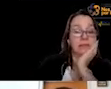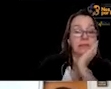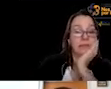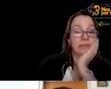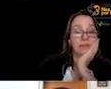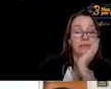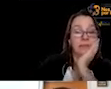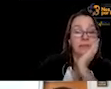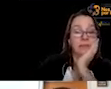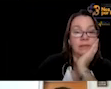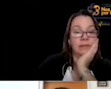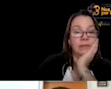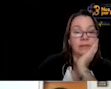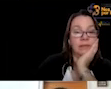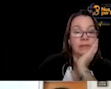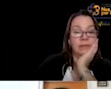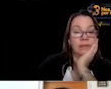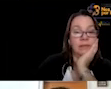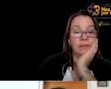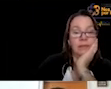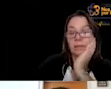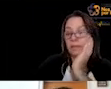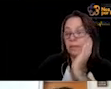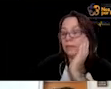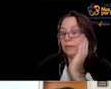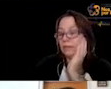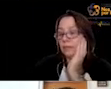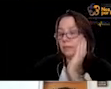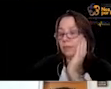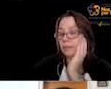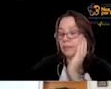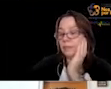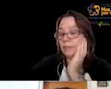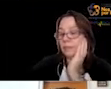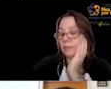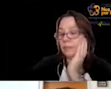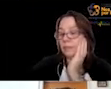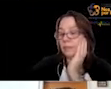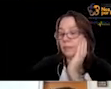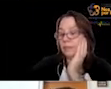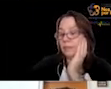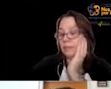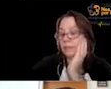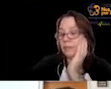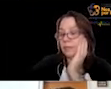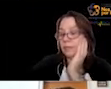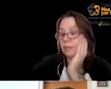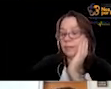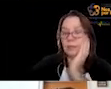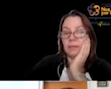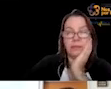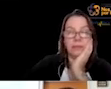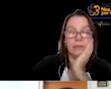el aumento de ácido úrico, que luego, como repito, se va a desencadenar en lo que es la gota, ese problema en las articulaciones muy, muy